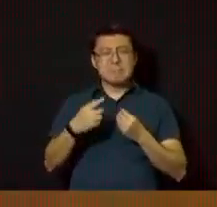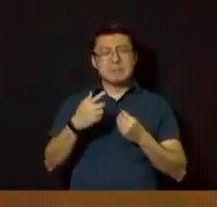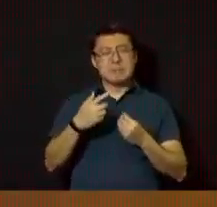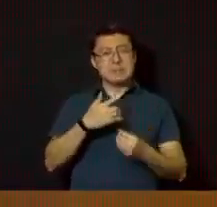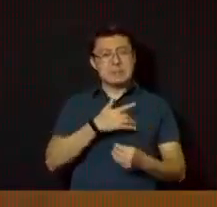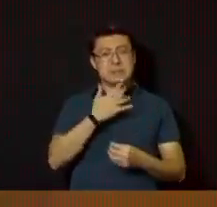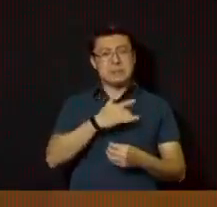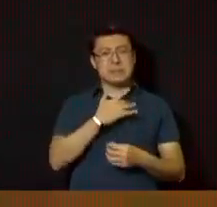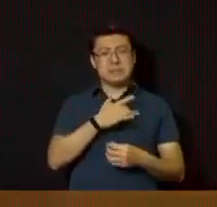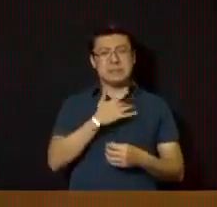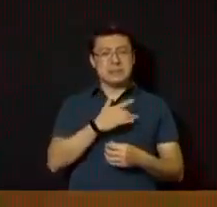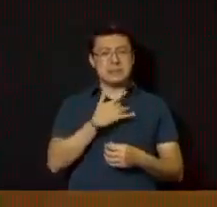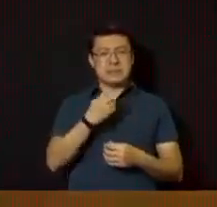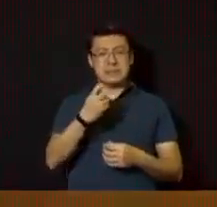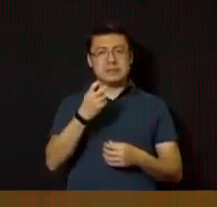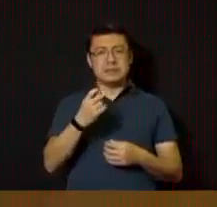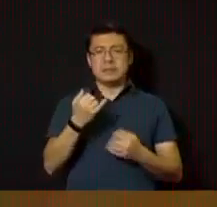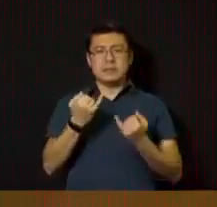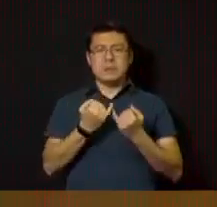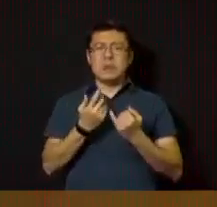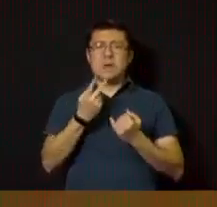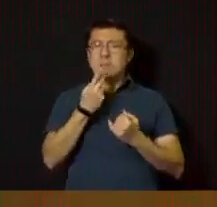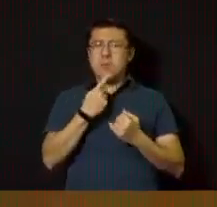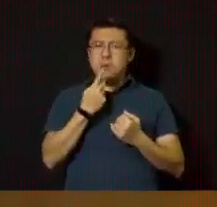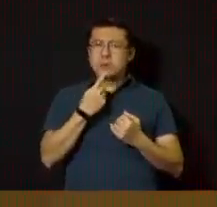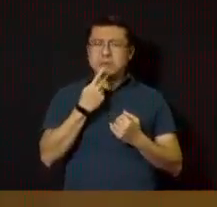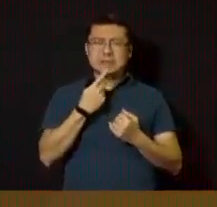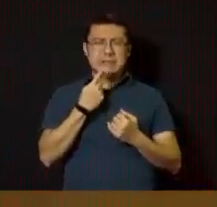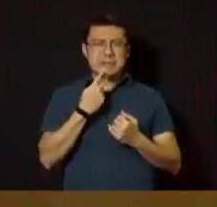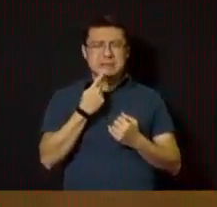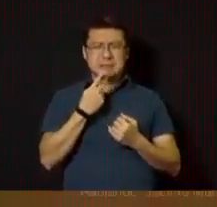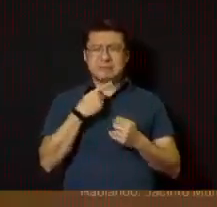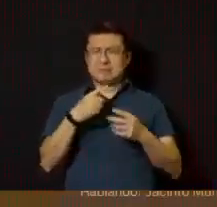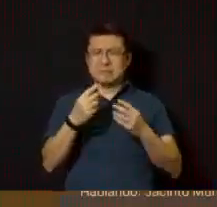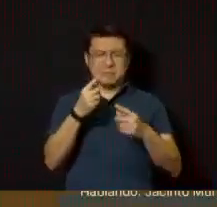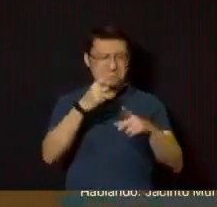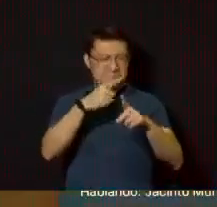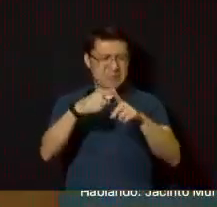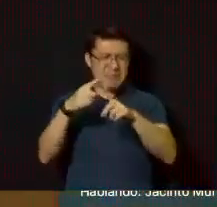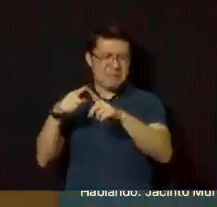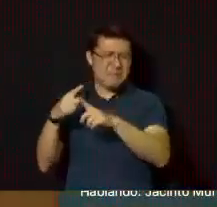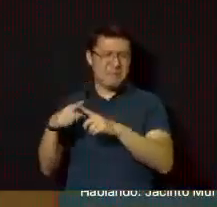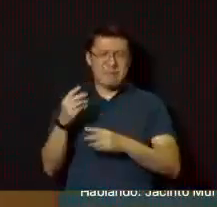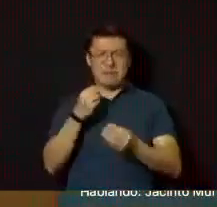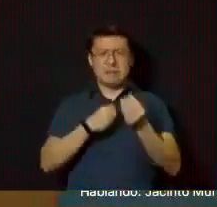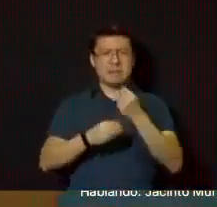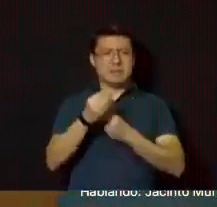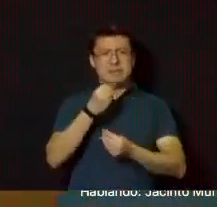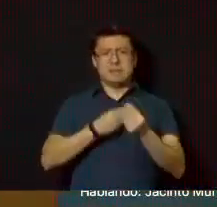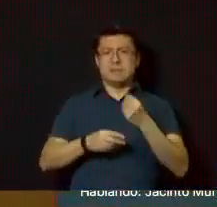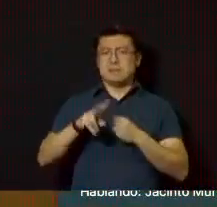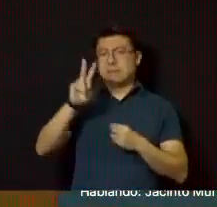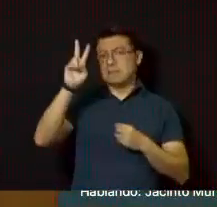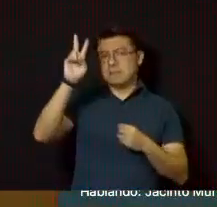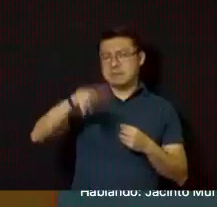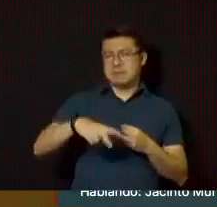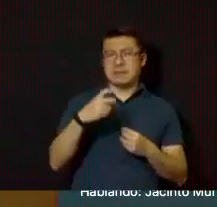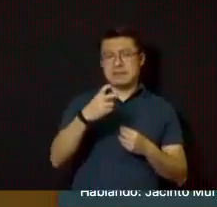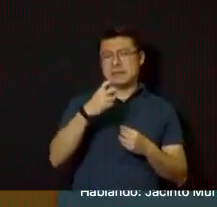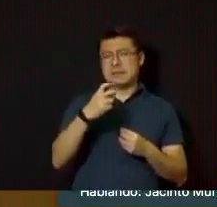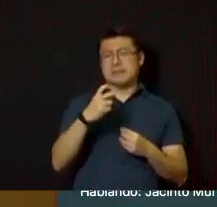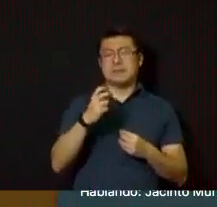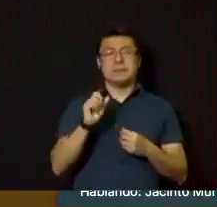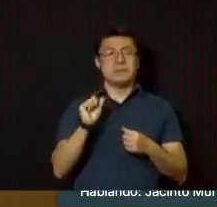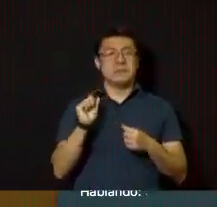además habían postres, habían todo, o sea, comidas diferentes y la verdad que para mí era